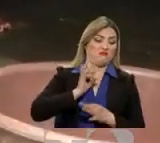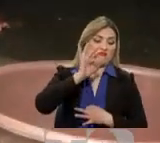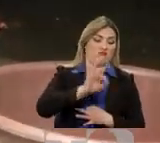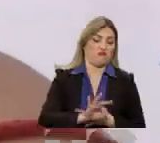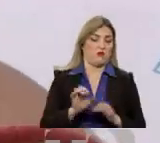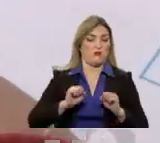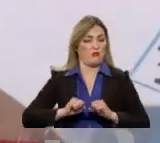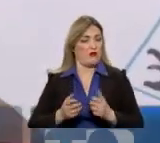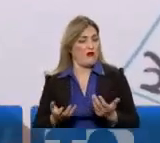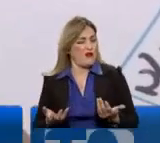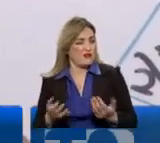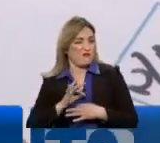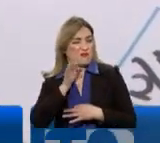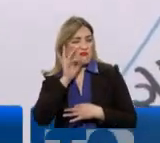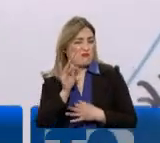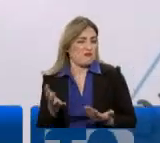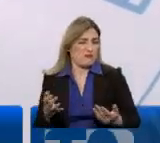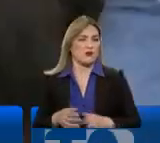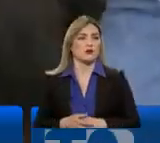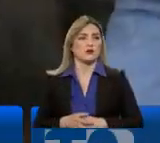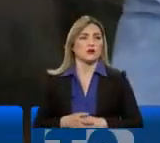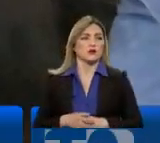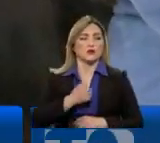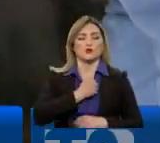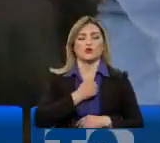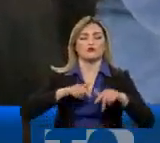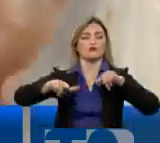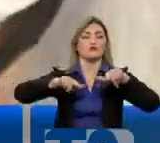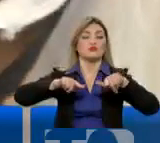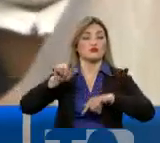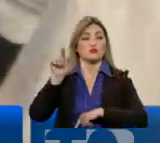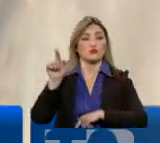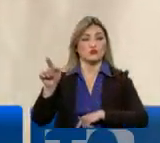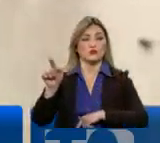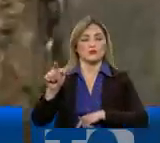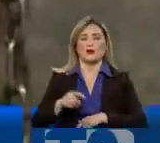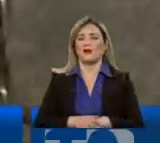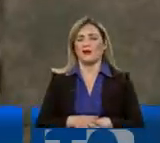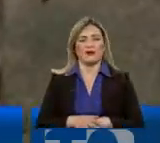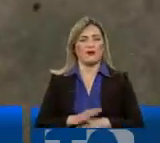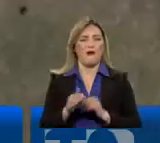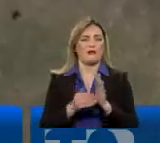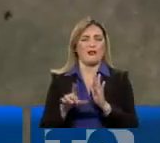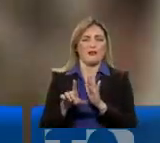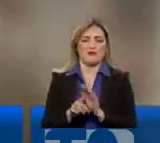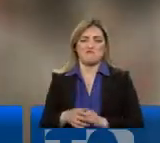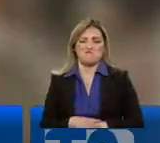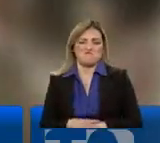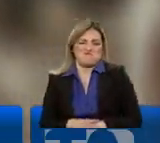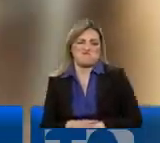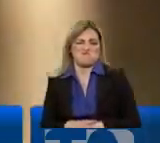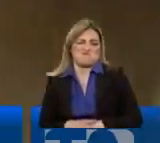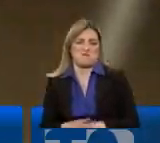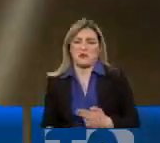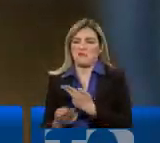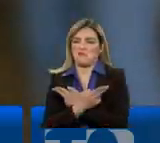a nivel mundial. Según las autoridades, los dueños de este camal clandestino están incurriendo en desacato al hacer caso omiso